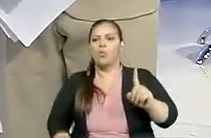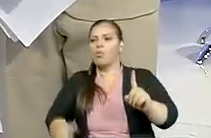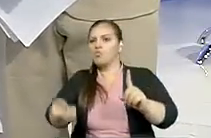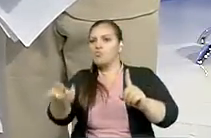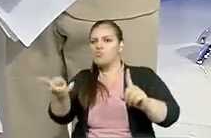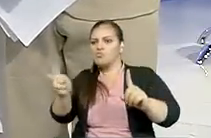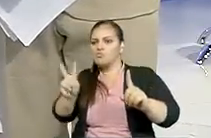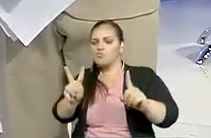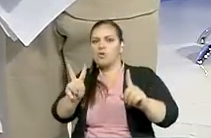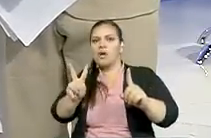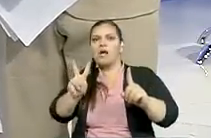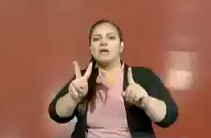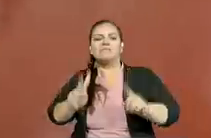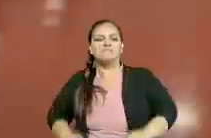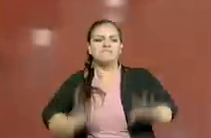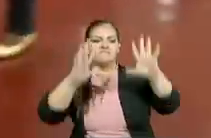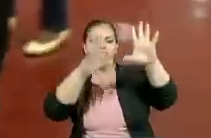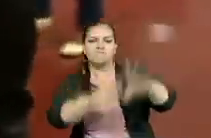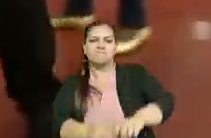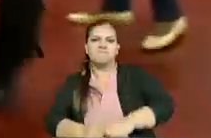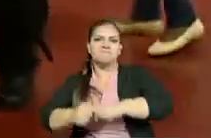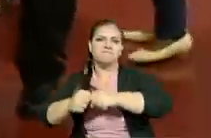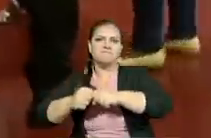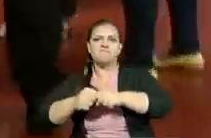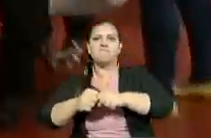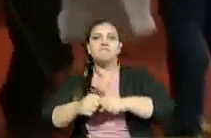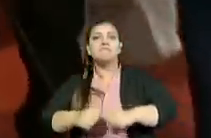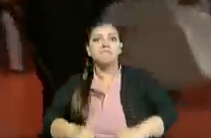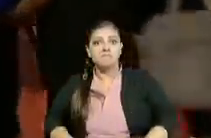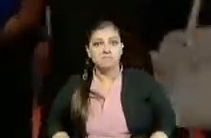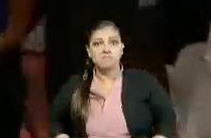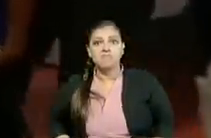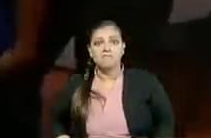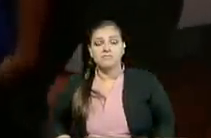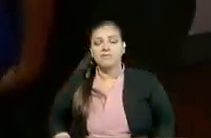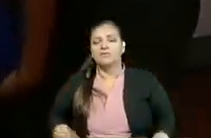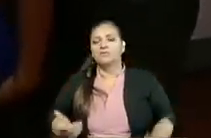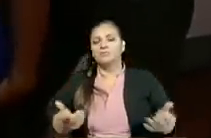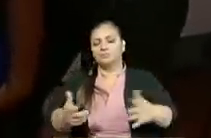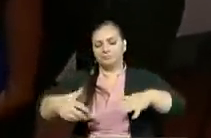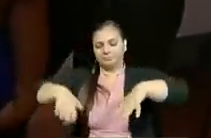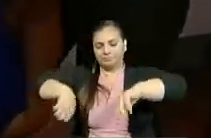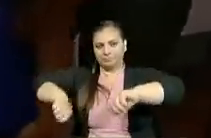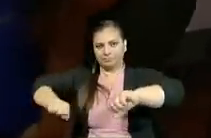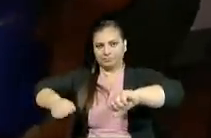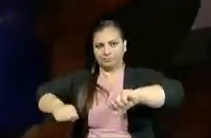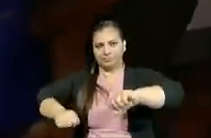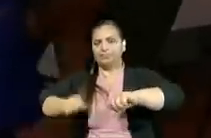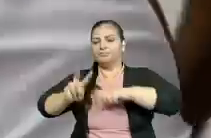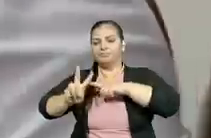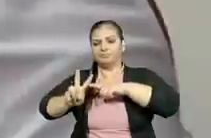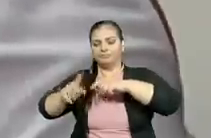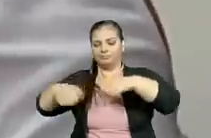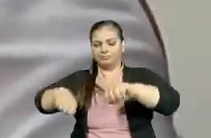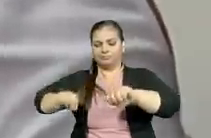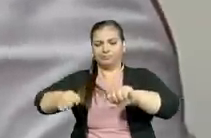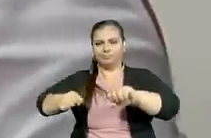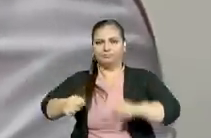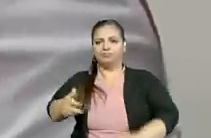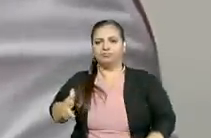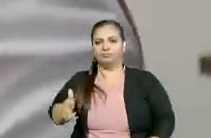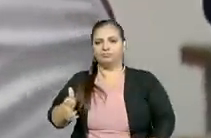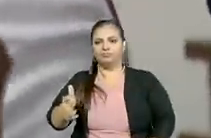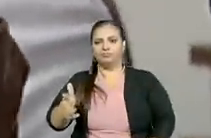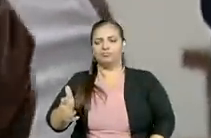pertenencias. El afectado puso ya la respectiva denuncia. Dos hombres en moto lo interceptaron en las calles Carchi